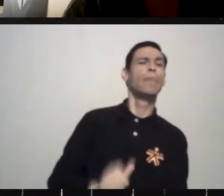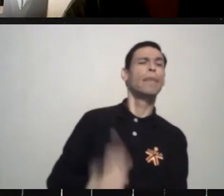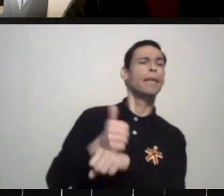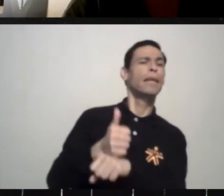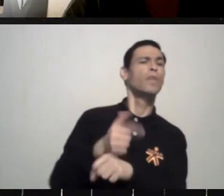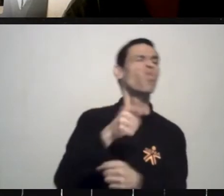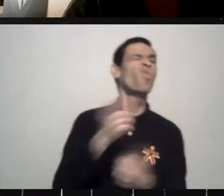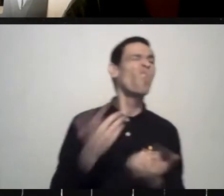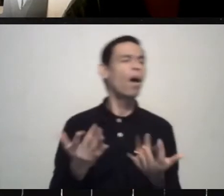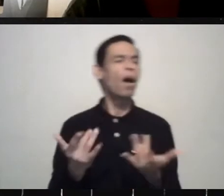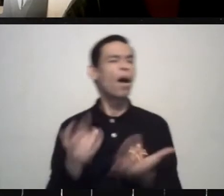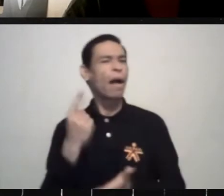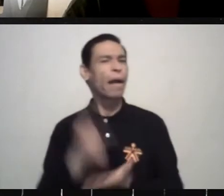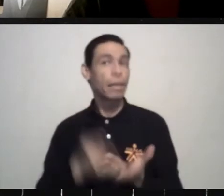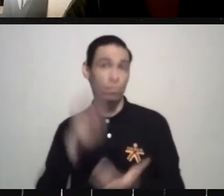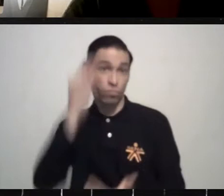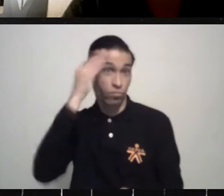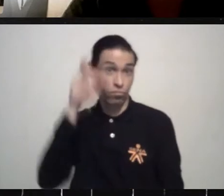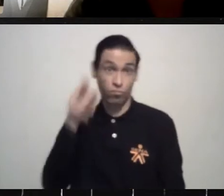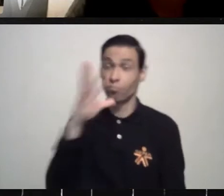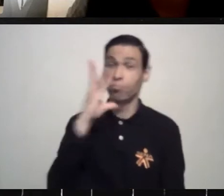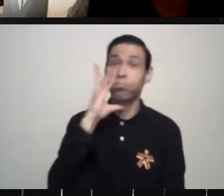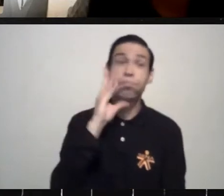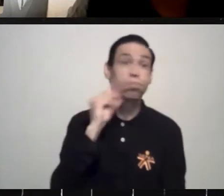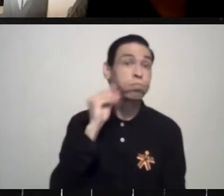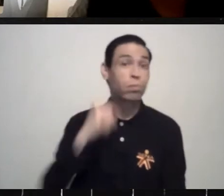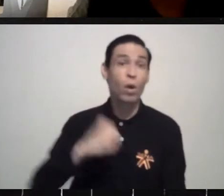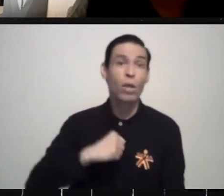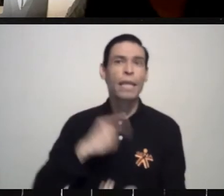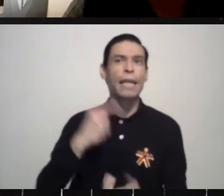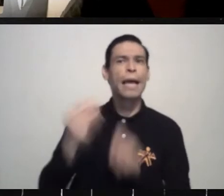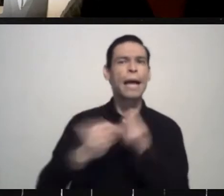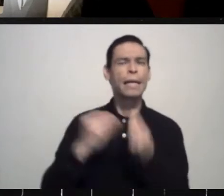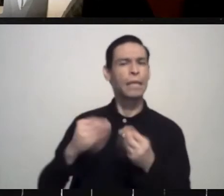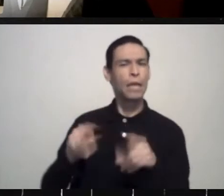¿qué podrías buscar como para poder confiar en él?